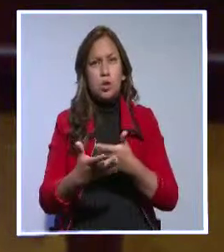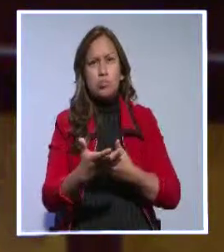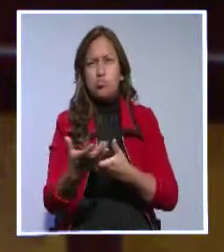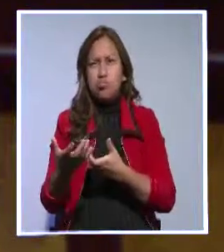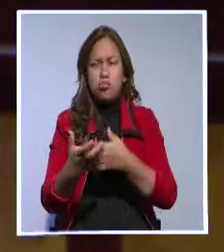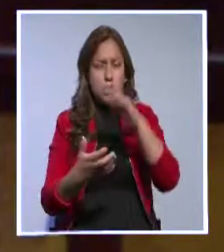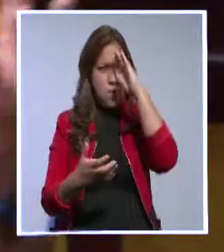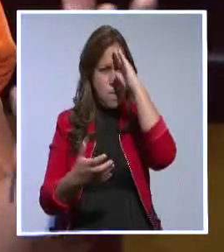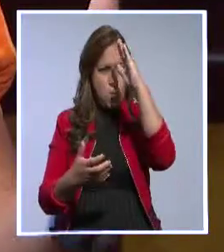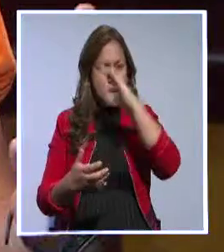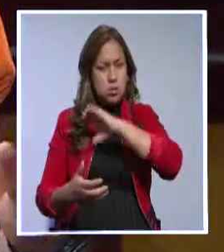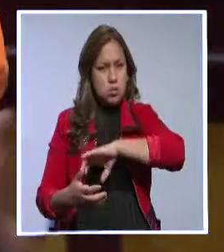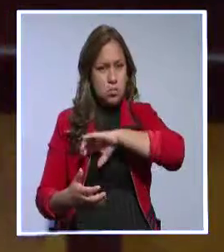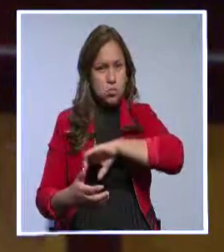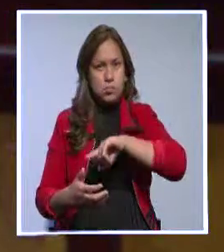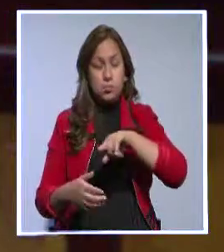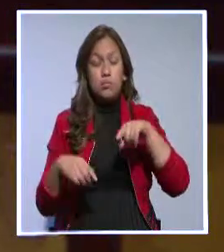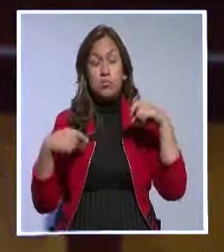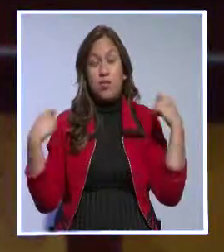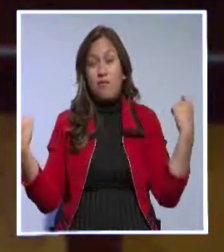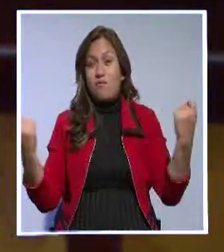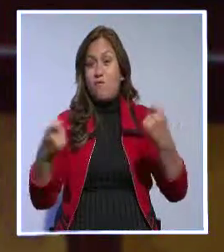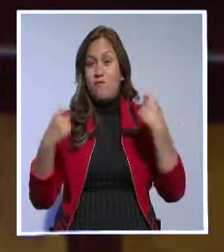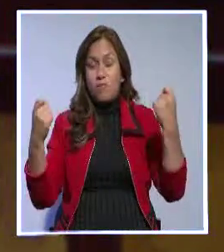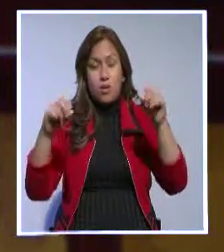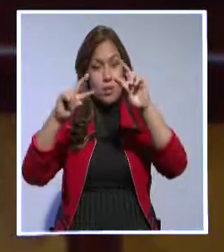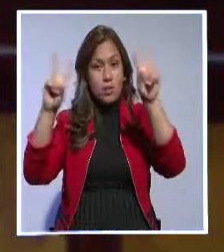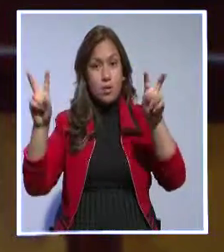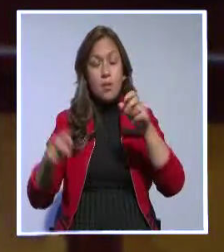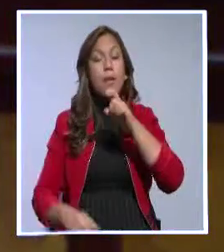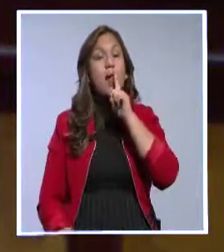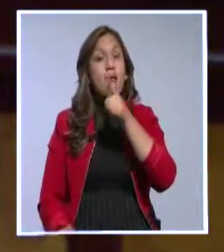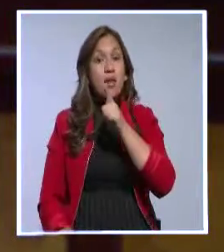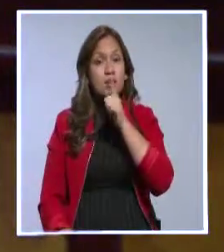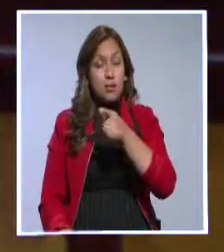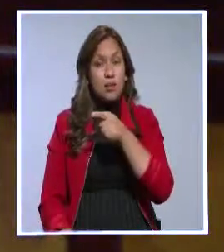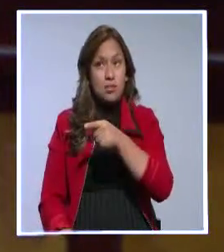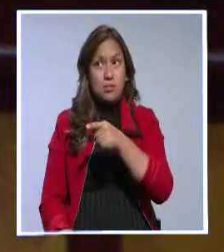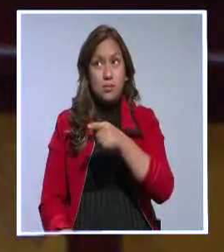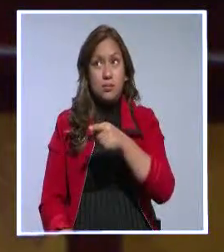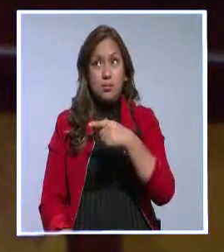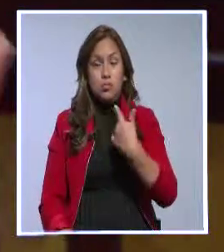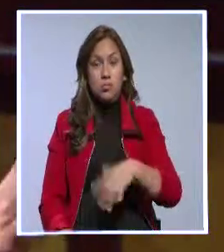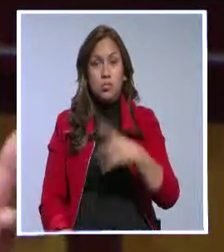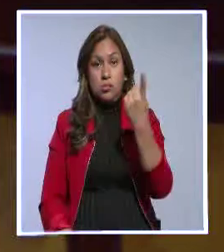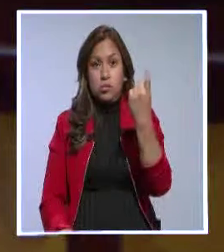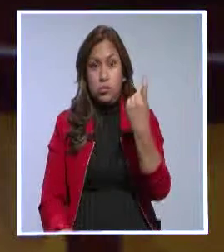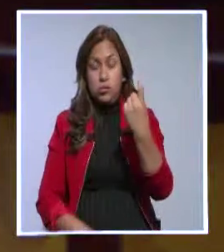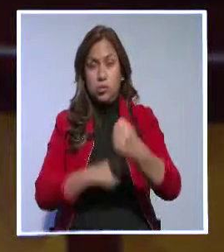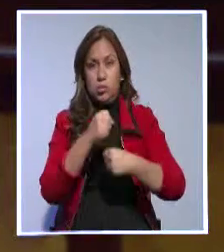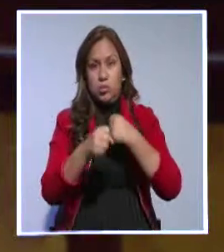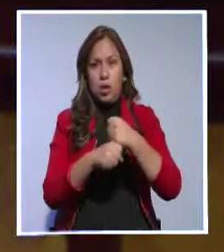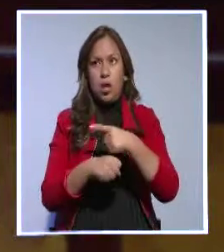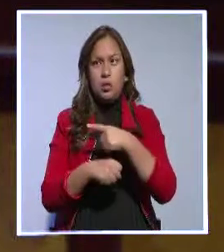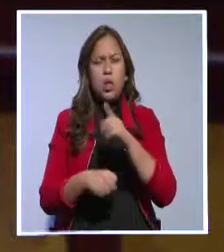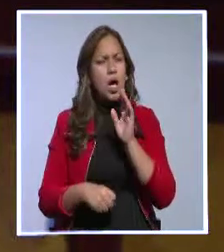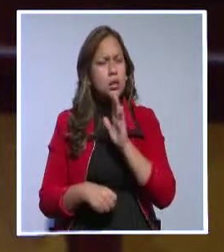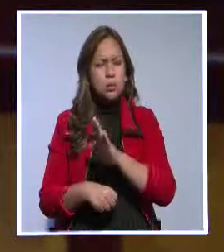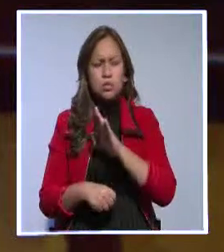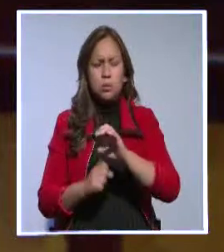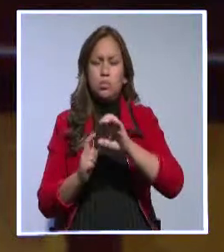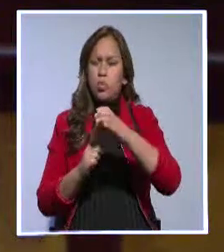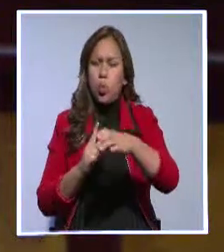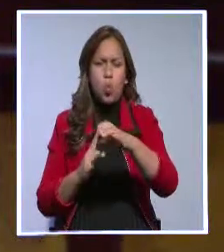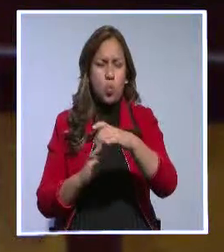policía metropolitana en esta gran fiesta de la mama negra que fue denominada hace 11 años como patrimonio cultural